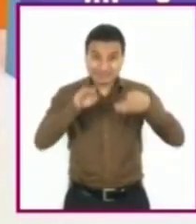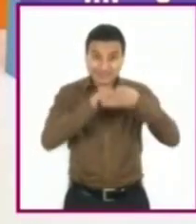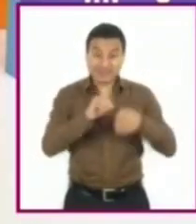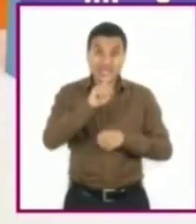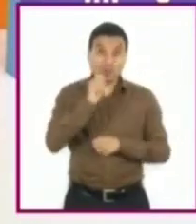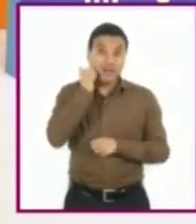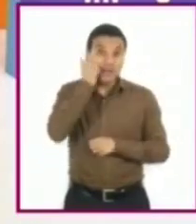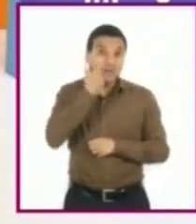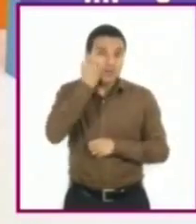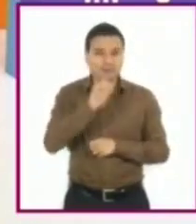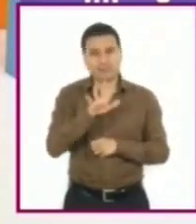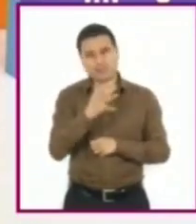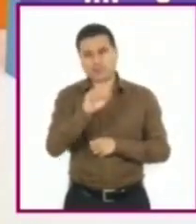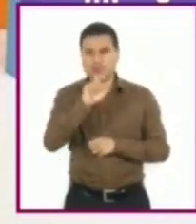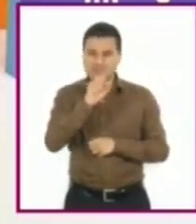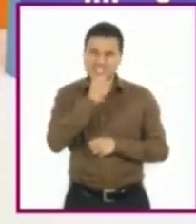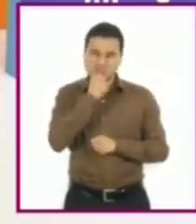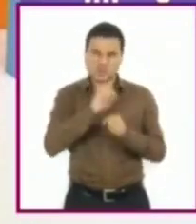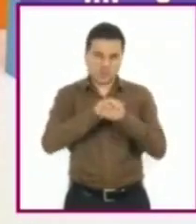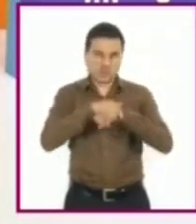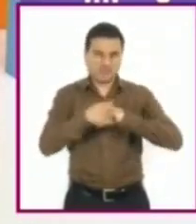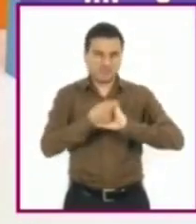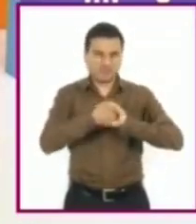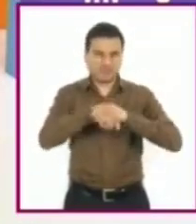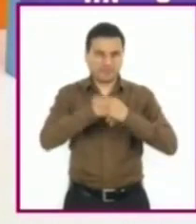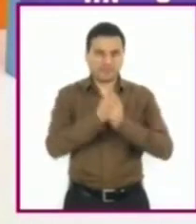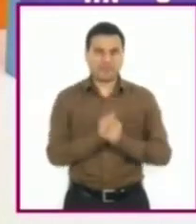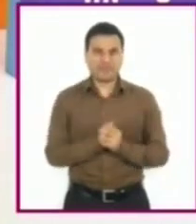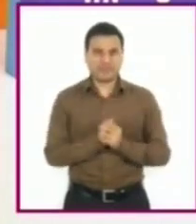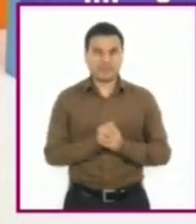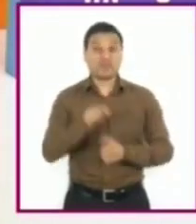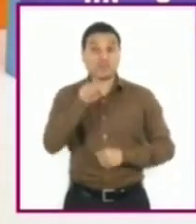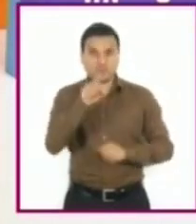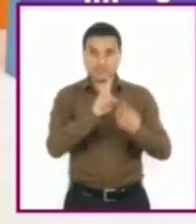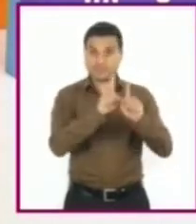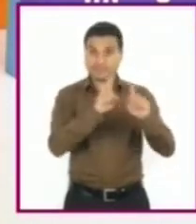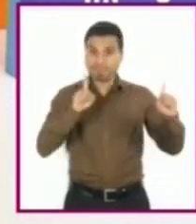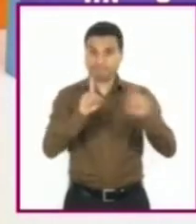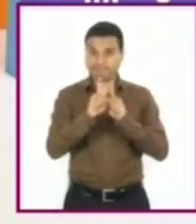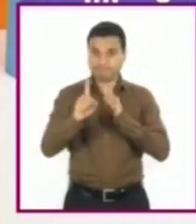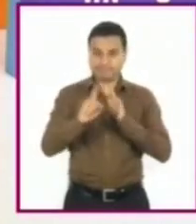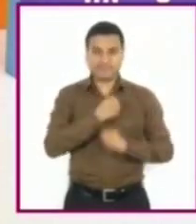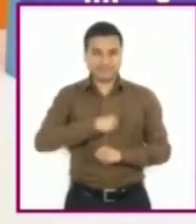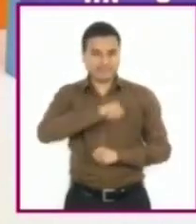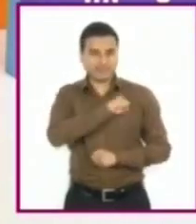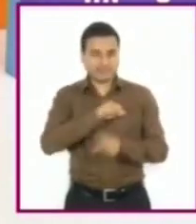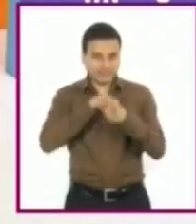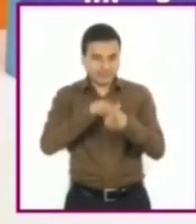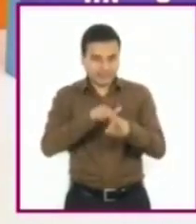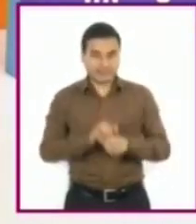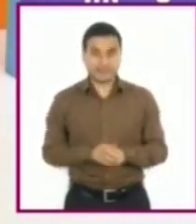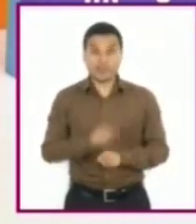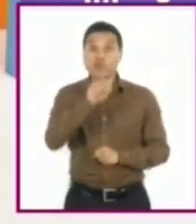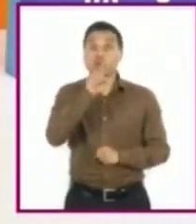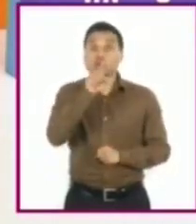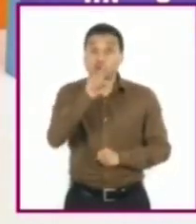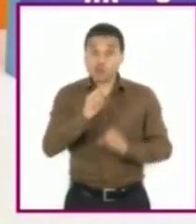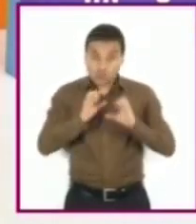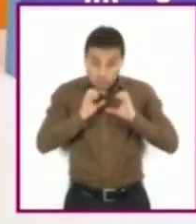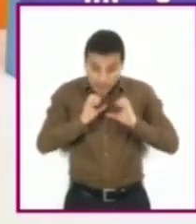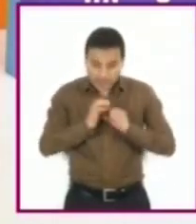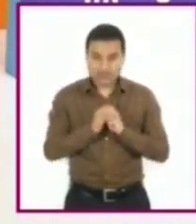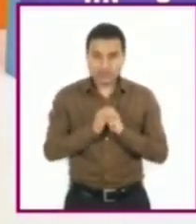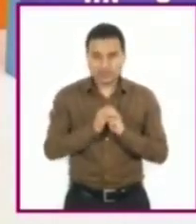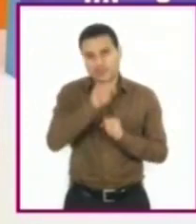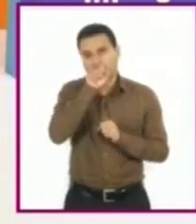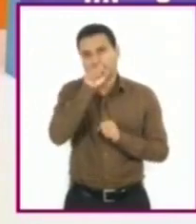20 segundos. Sigan manteniendo la sana distancia y tengamos presente que, al cuidarte tú, cuidas